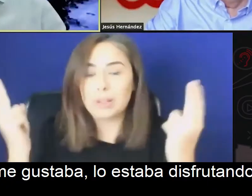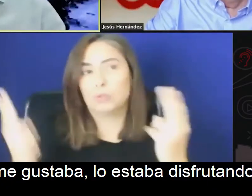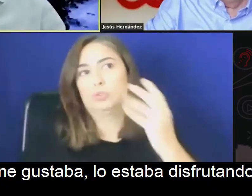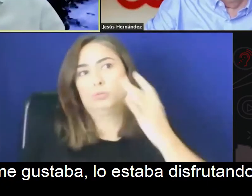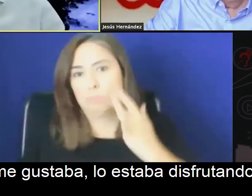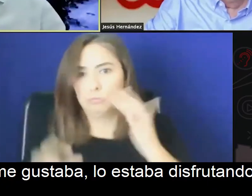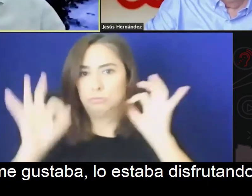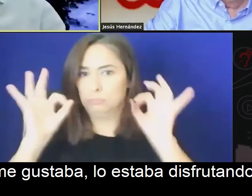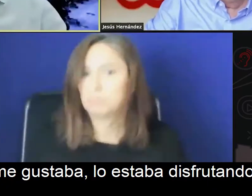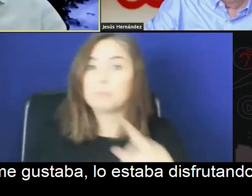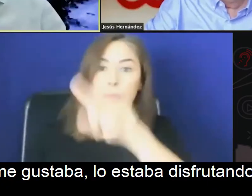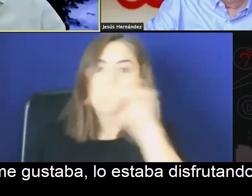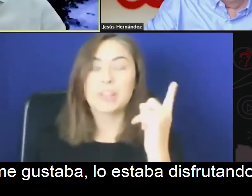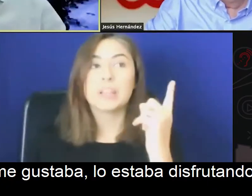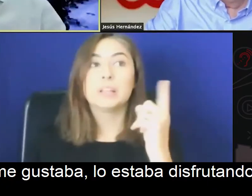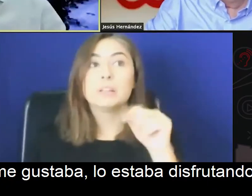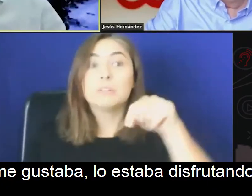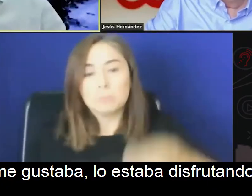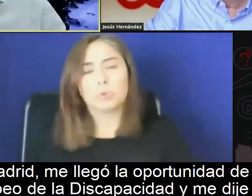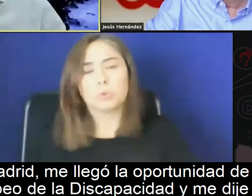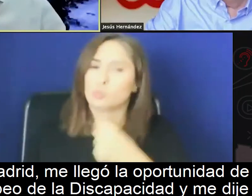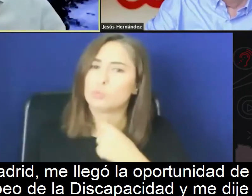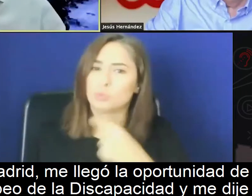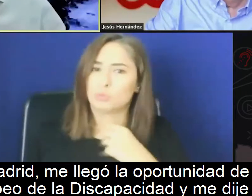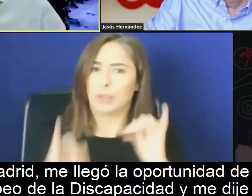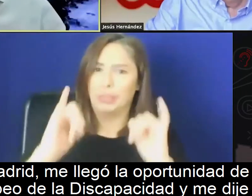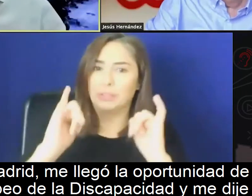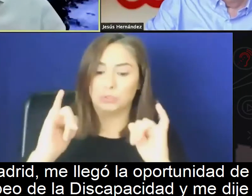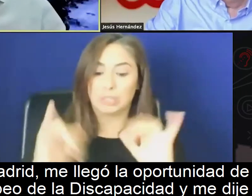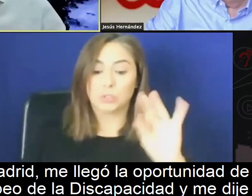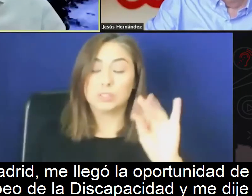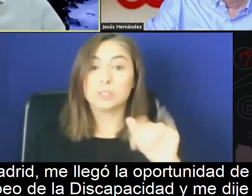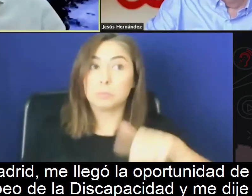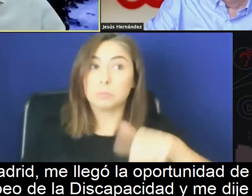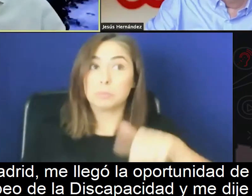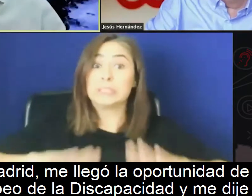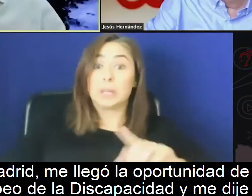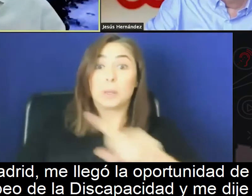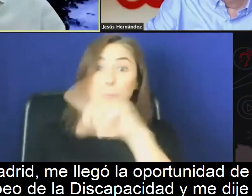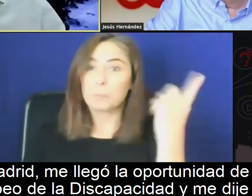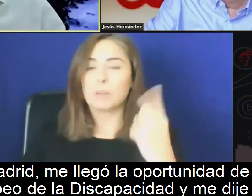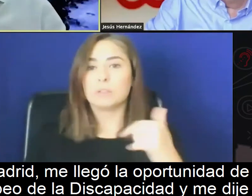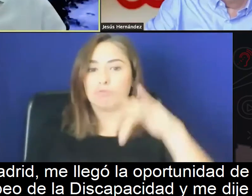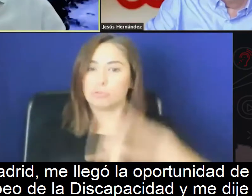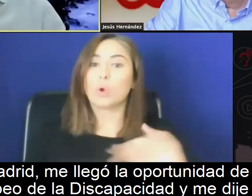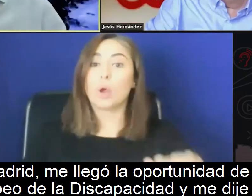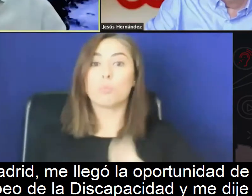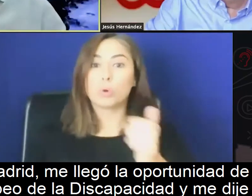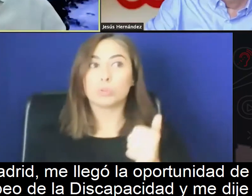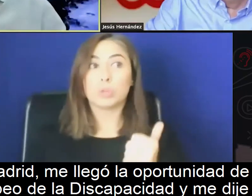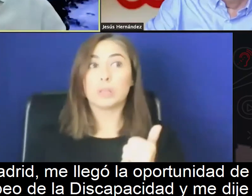me gustaba, lo estaba disfrutando, y estando en Madrid me llegó la oportunidad de